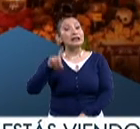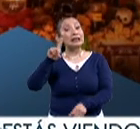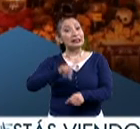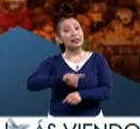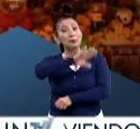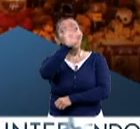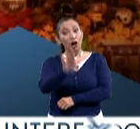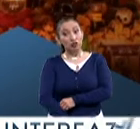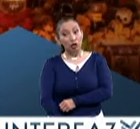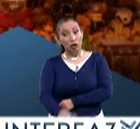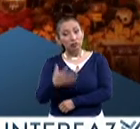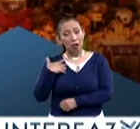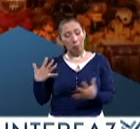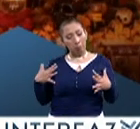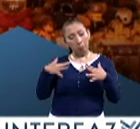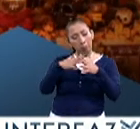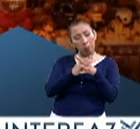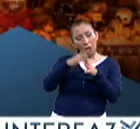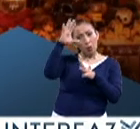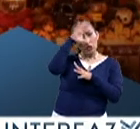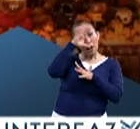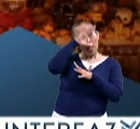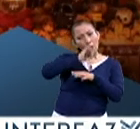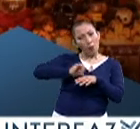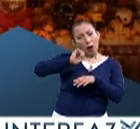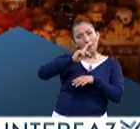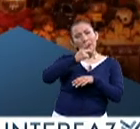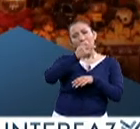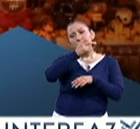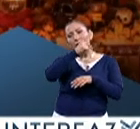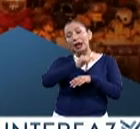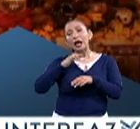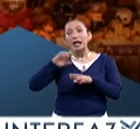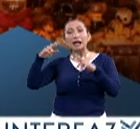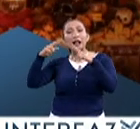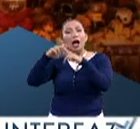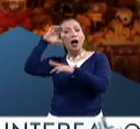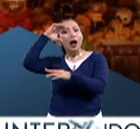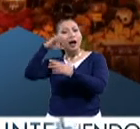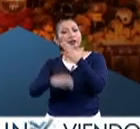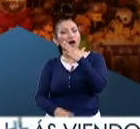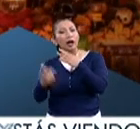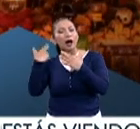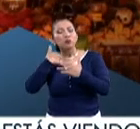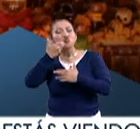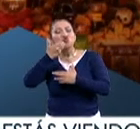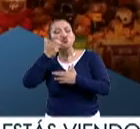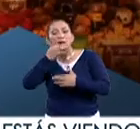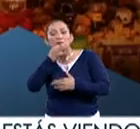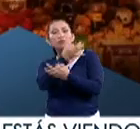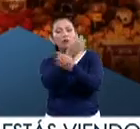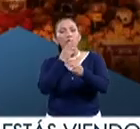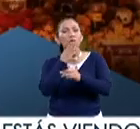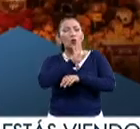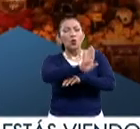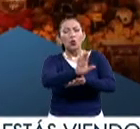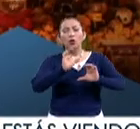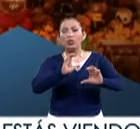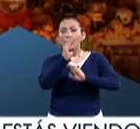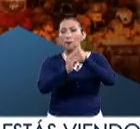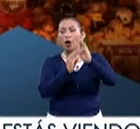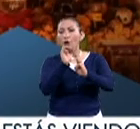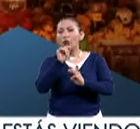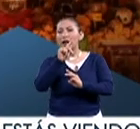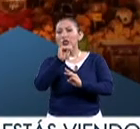Hoy es Día de Muertos, una mezcla entre la cultura prehispánica y la religión católica, tradición declarada Patrimonio de la Humanidad por